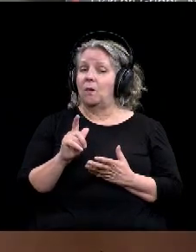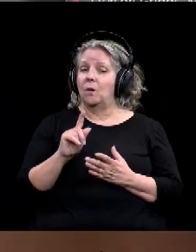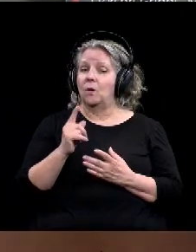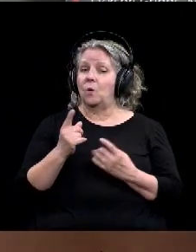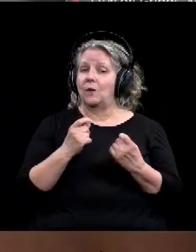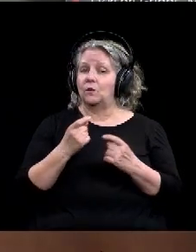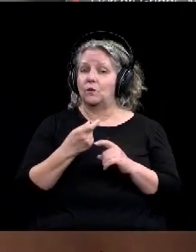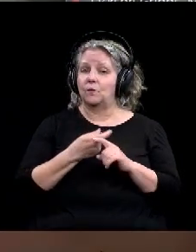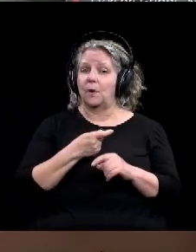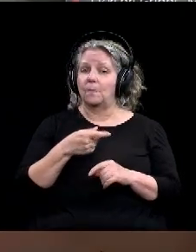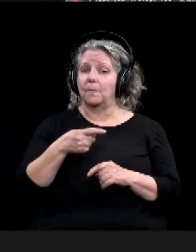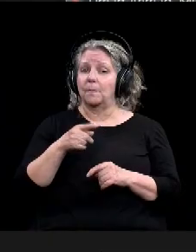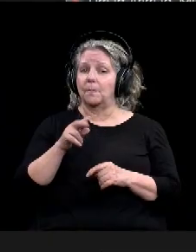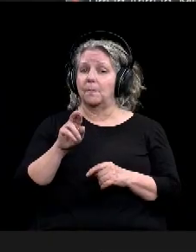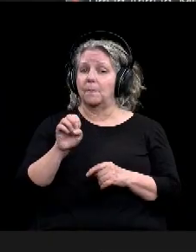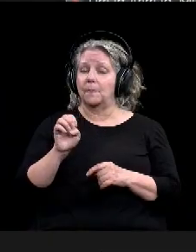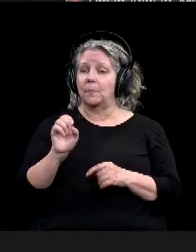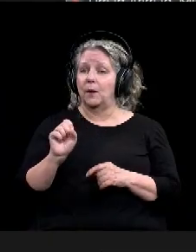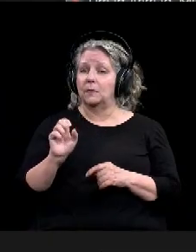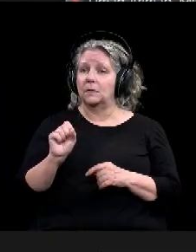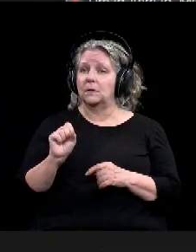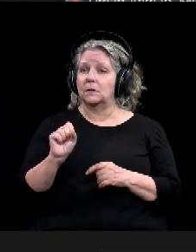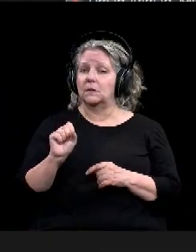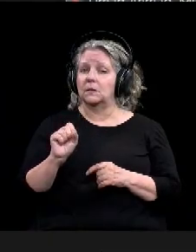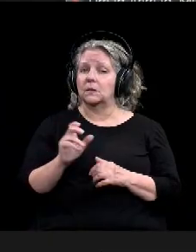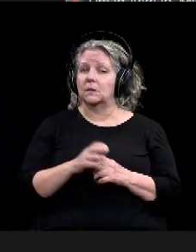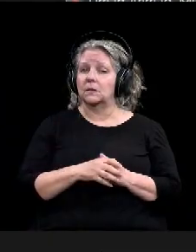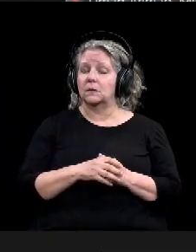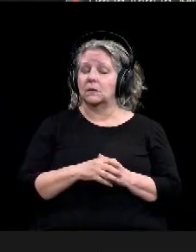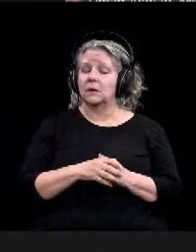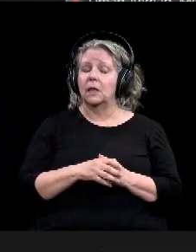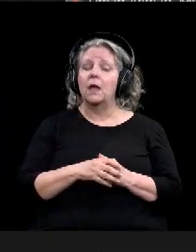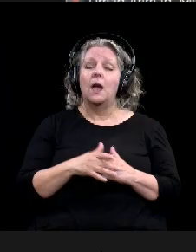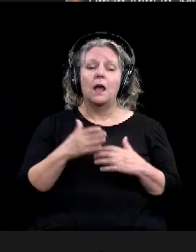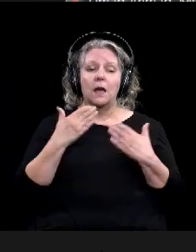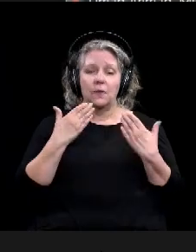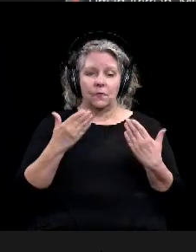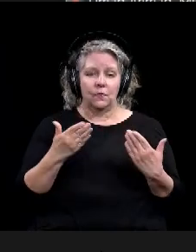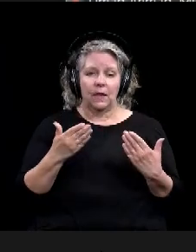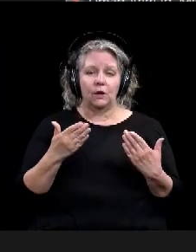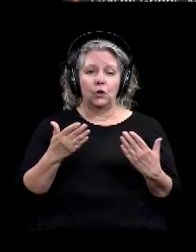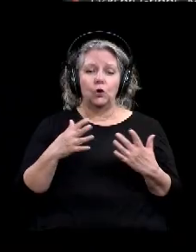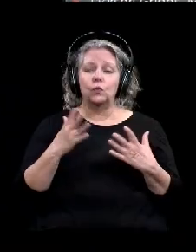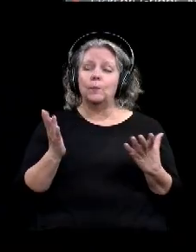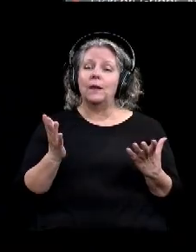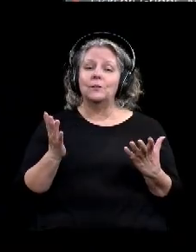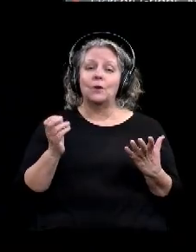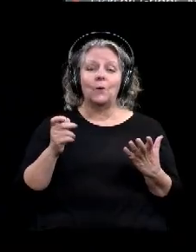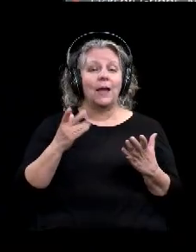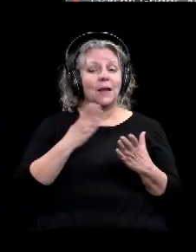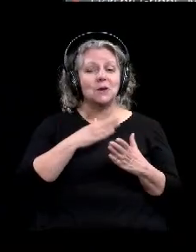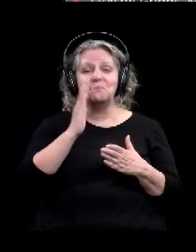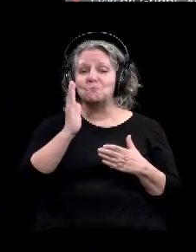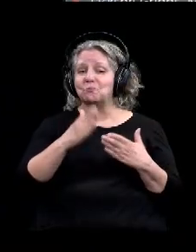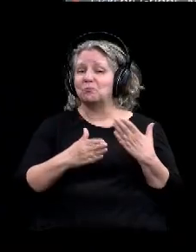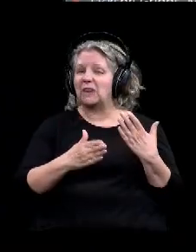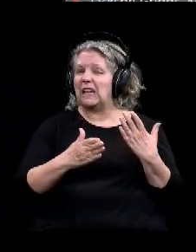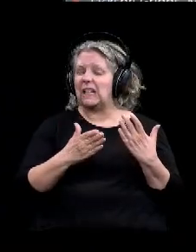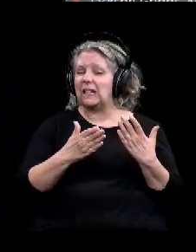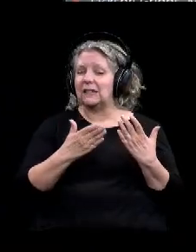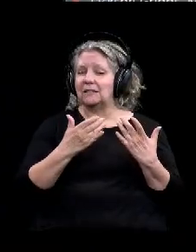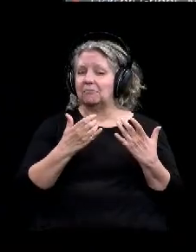gracias a quién y muchas gracias y aquí lo quiero esta va a estar en españa las cuatro y media a